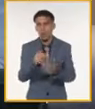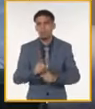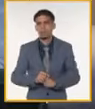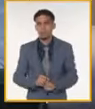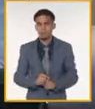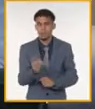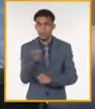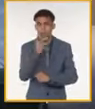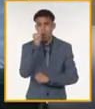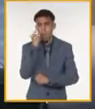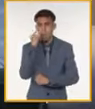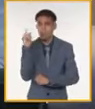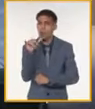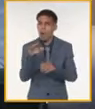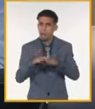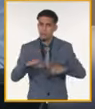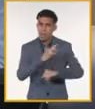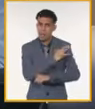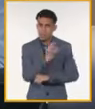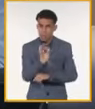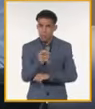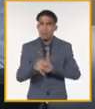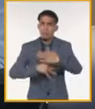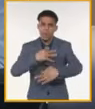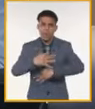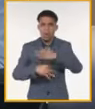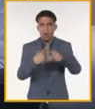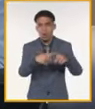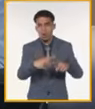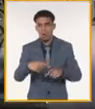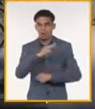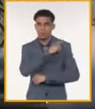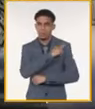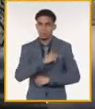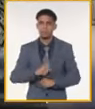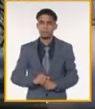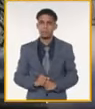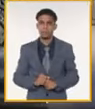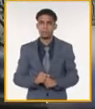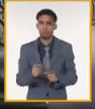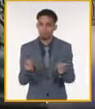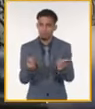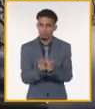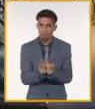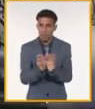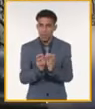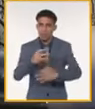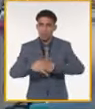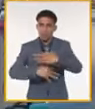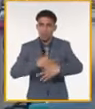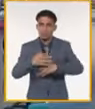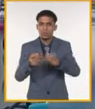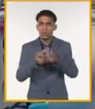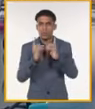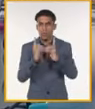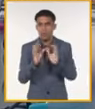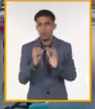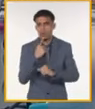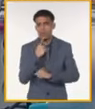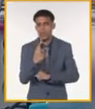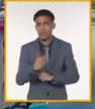y Vladimir regueiro al respectivamente entre otras autoridades en esencia según trascendió en la sesión extraordinaria de este órgano